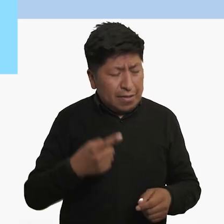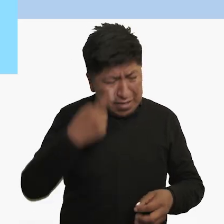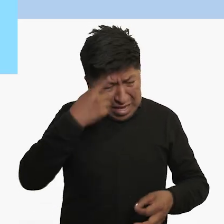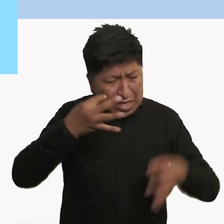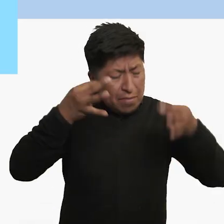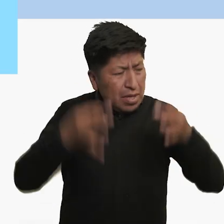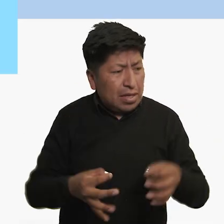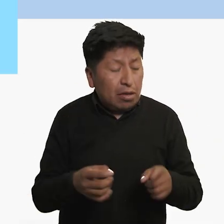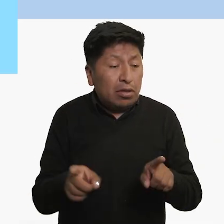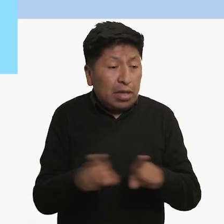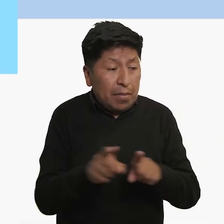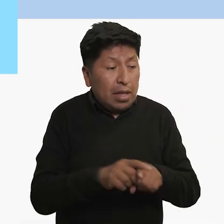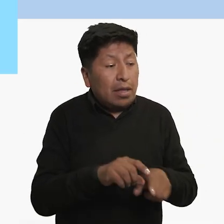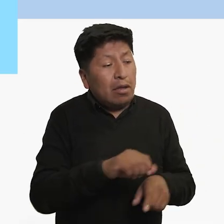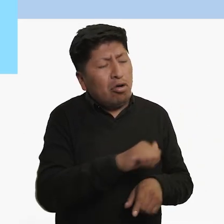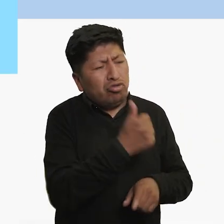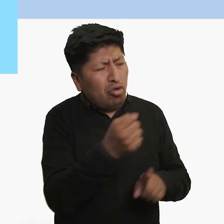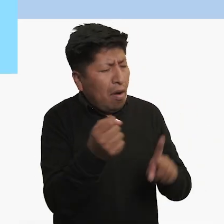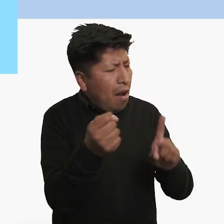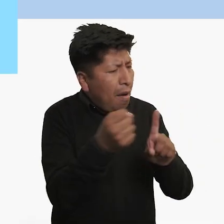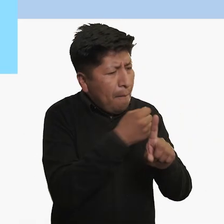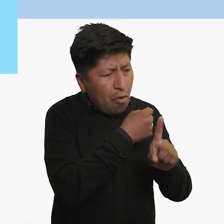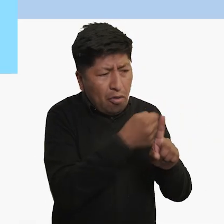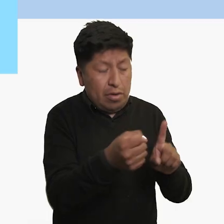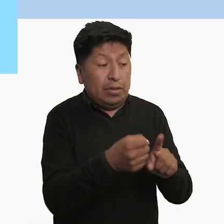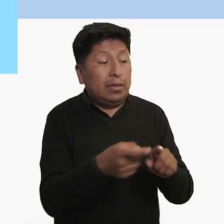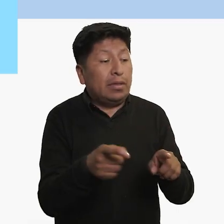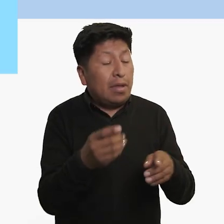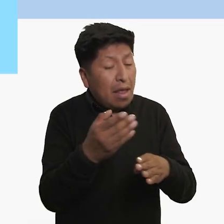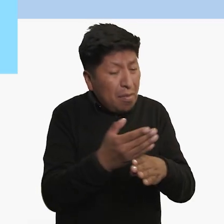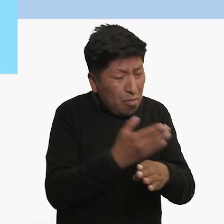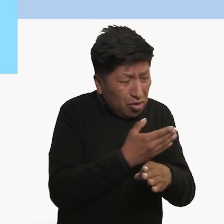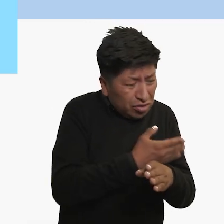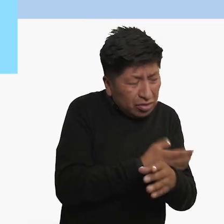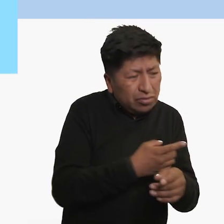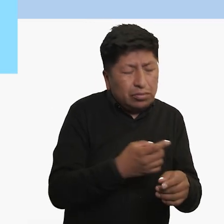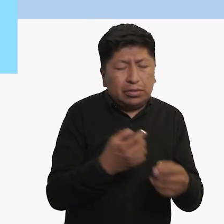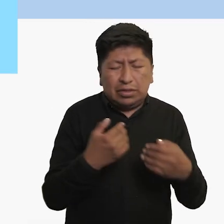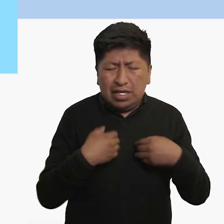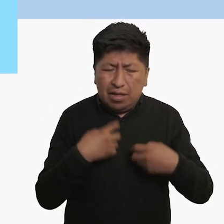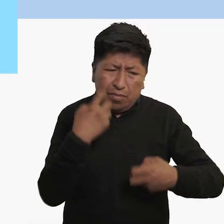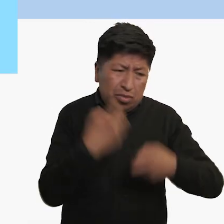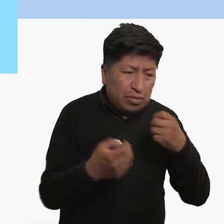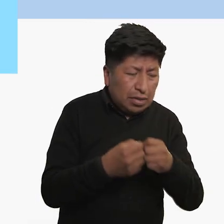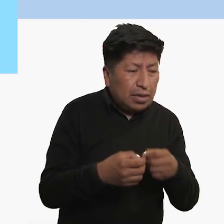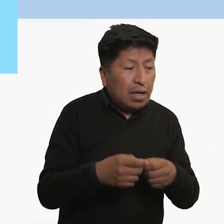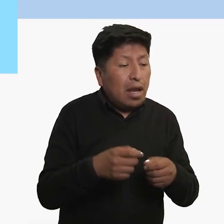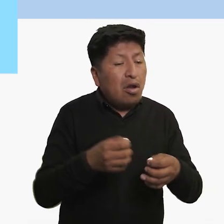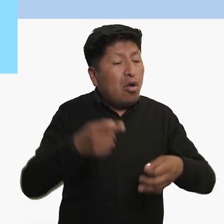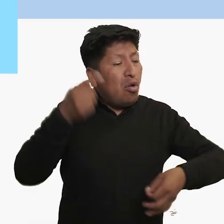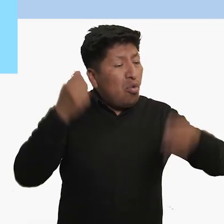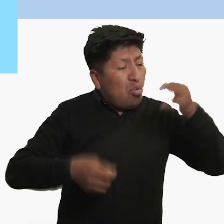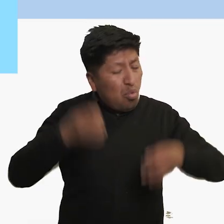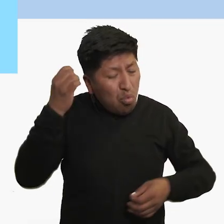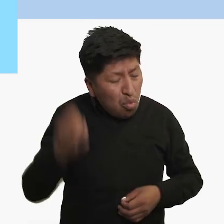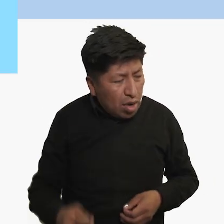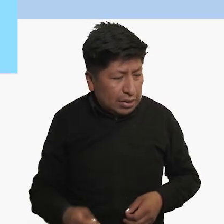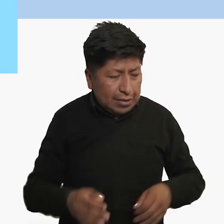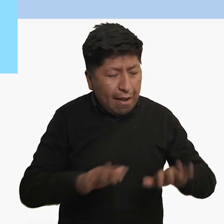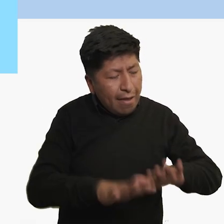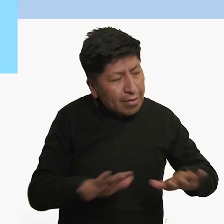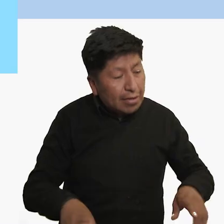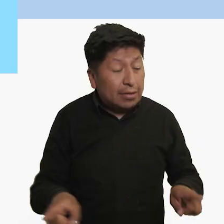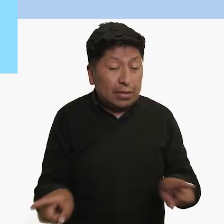el proceso penal, a la imputación del sindicado de la violencia. En el proceso en caso de infracciones, a la sentencia del juez de la niñez